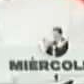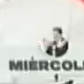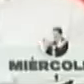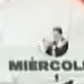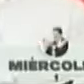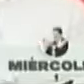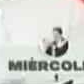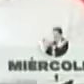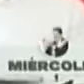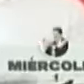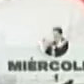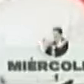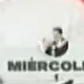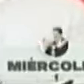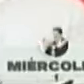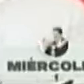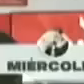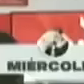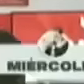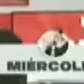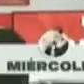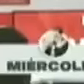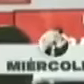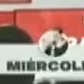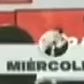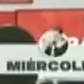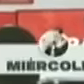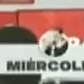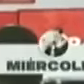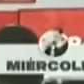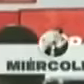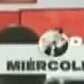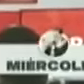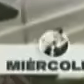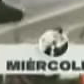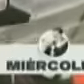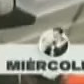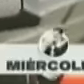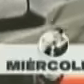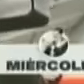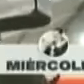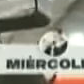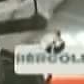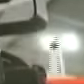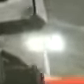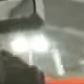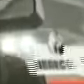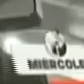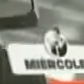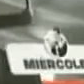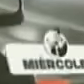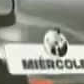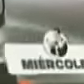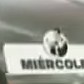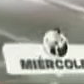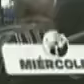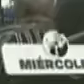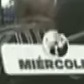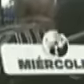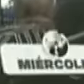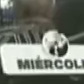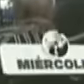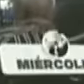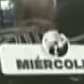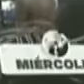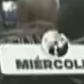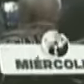El ALBA ha demostrado una gran capacidad para estar en el centro de la verdad por el derecho a la